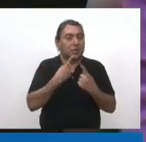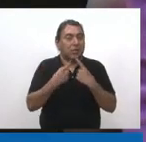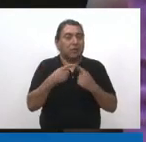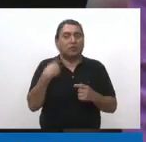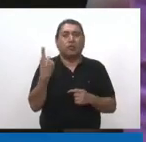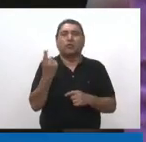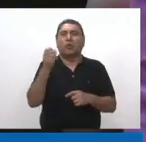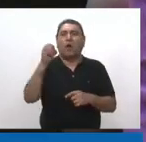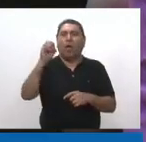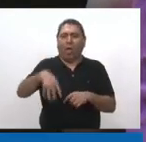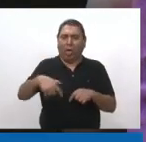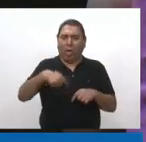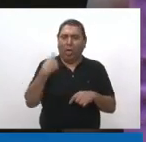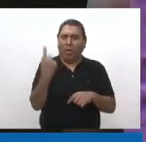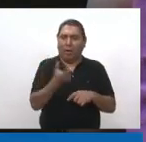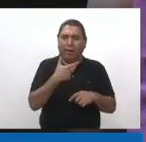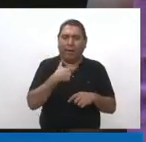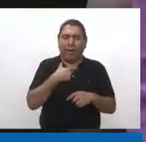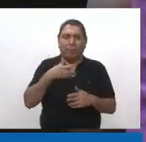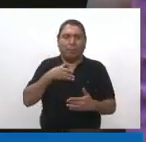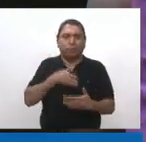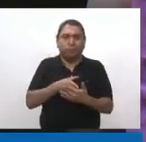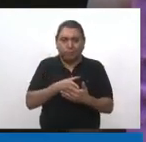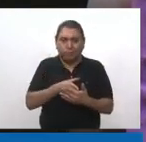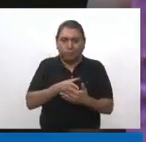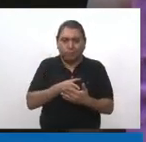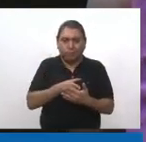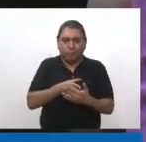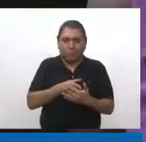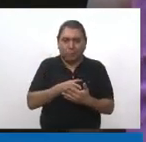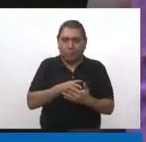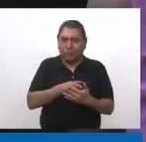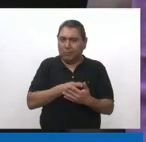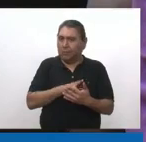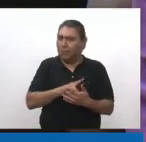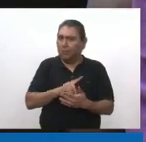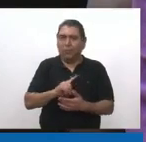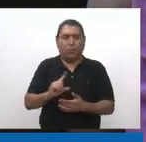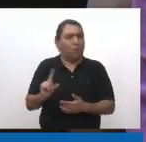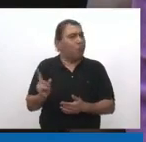acá queriendo obstaculizar